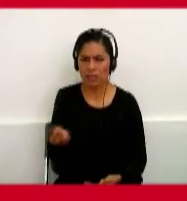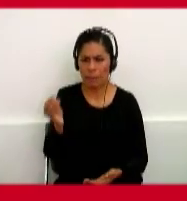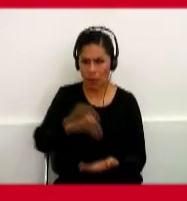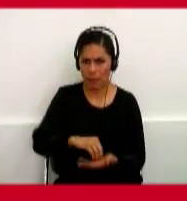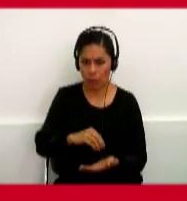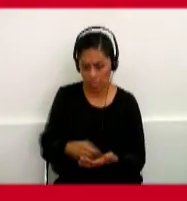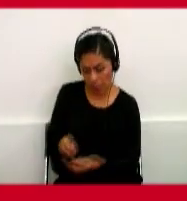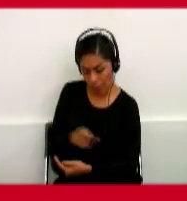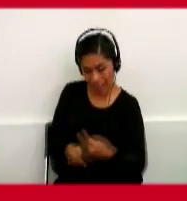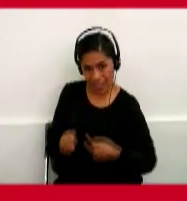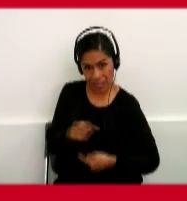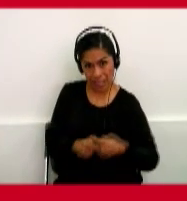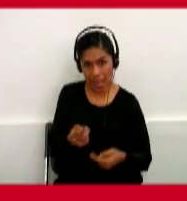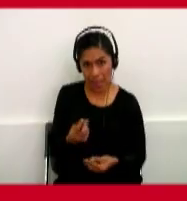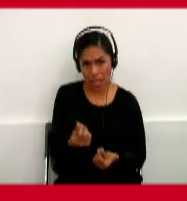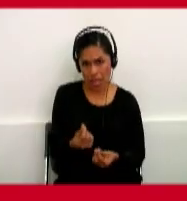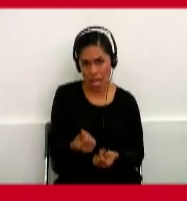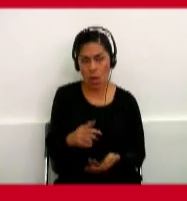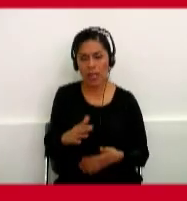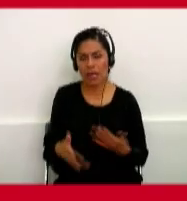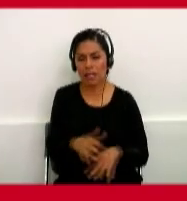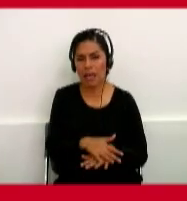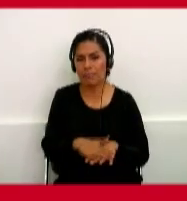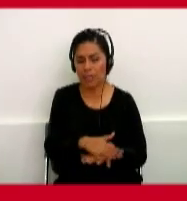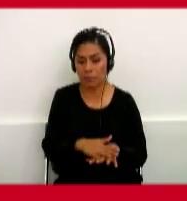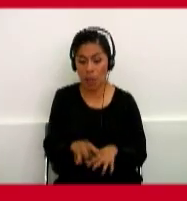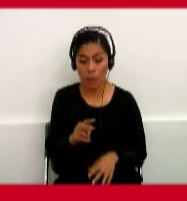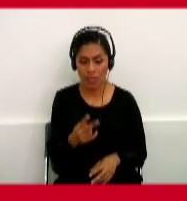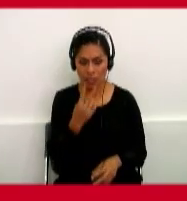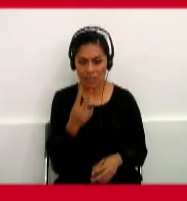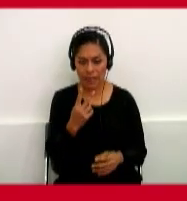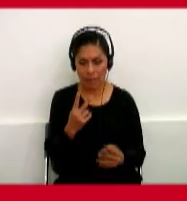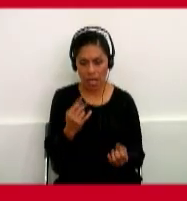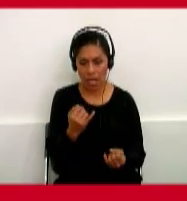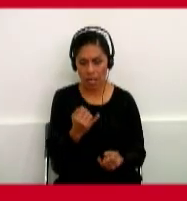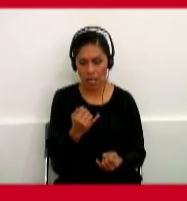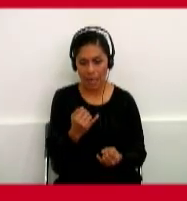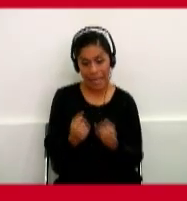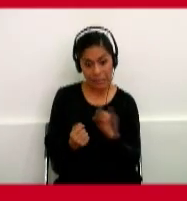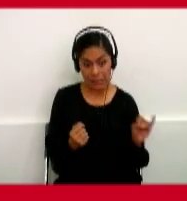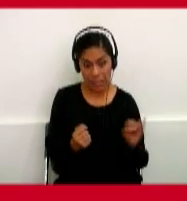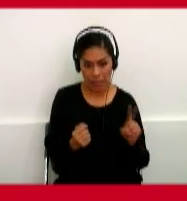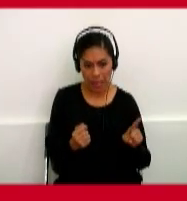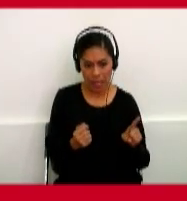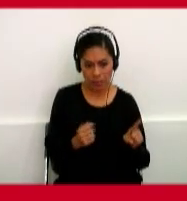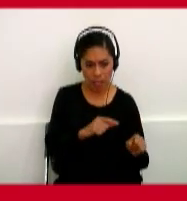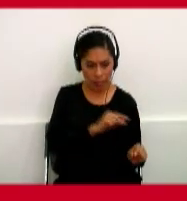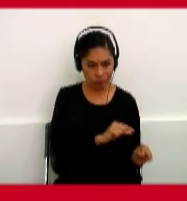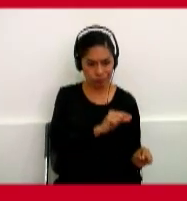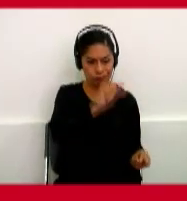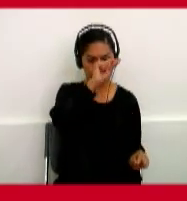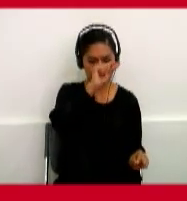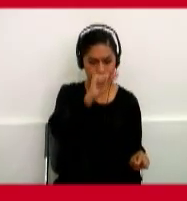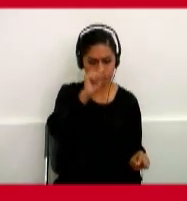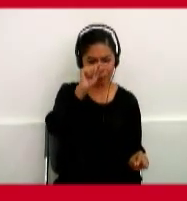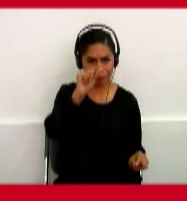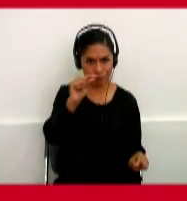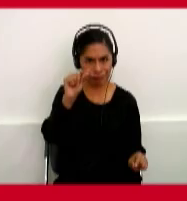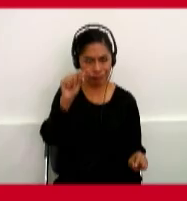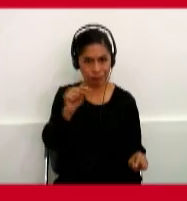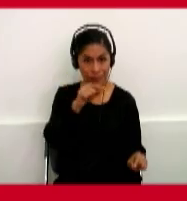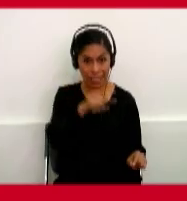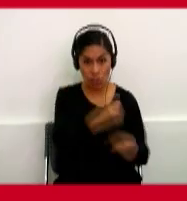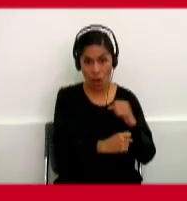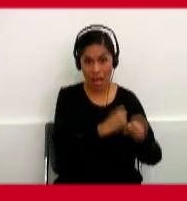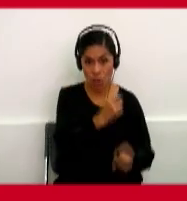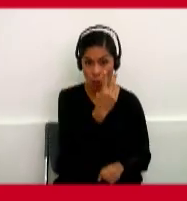envolvente económica en el plan. Ese es el motivo, el por qué el gráfico del sublevel caving que está a la izquierda tiene cerca de 2 años de vida adicional comparado al